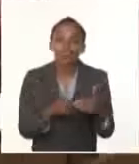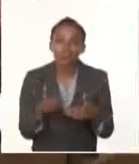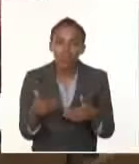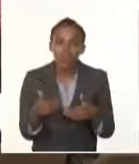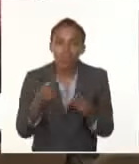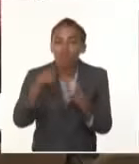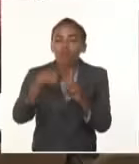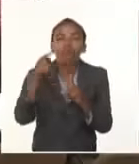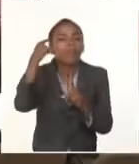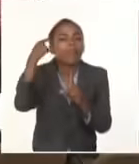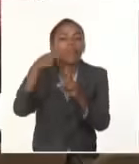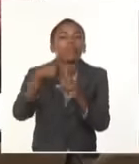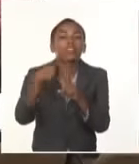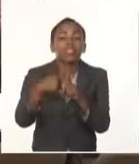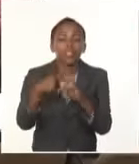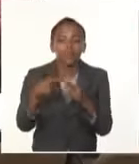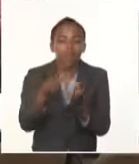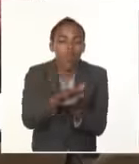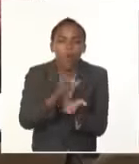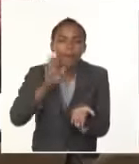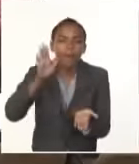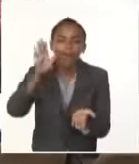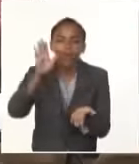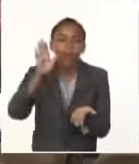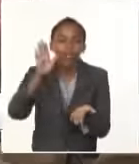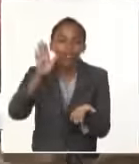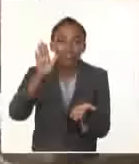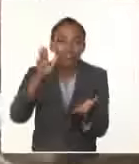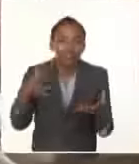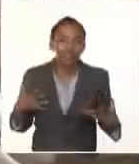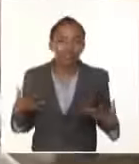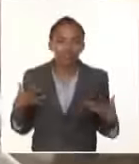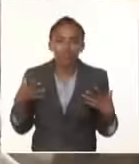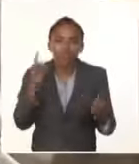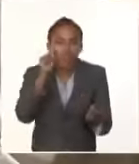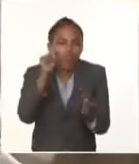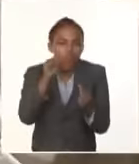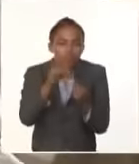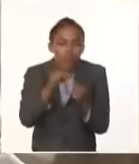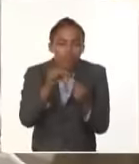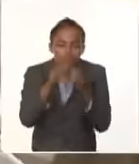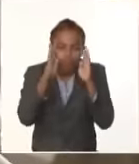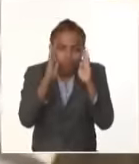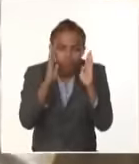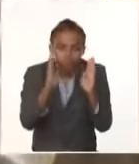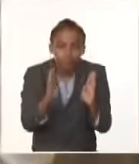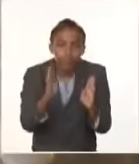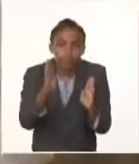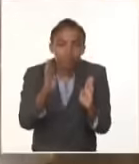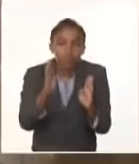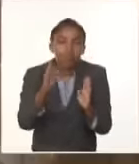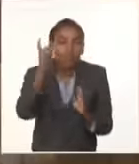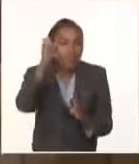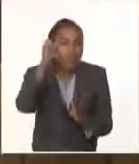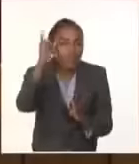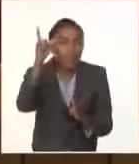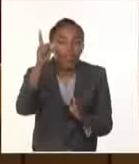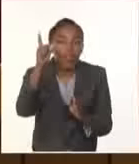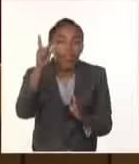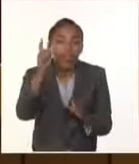el compromiso actuando en función de un propósito y de un ideal: salvar la